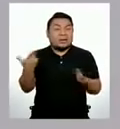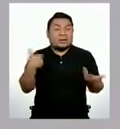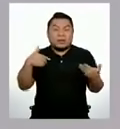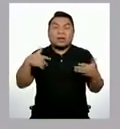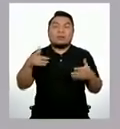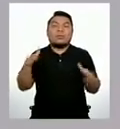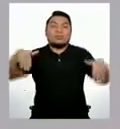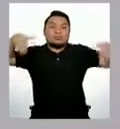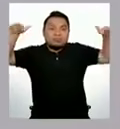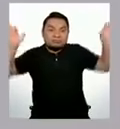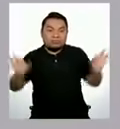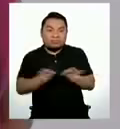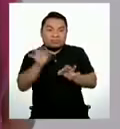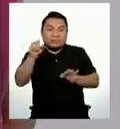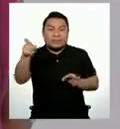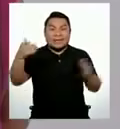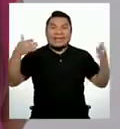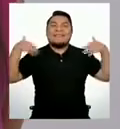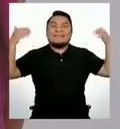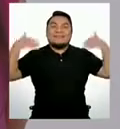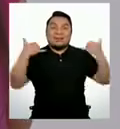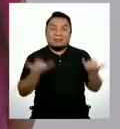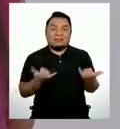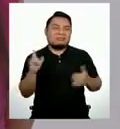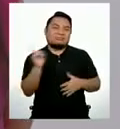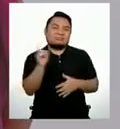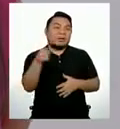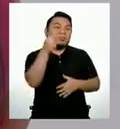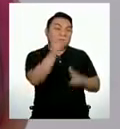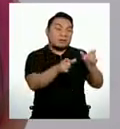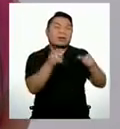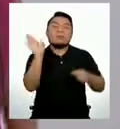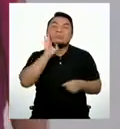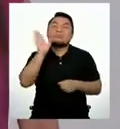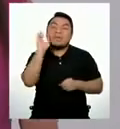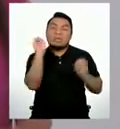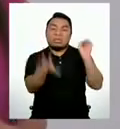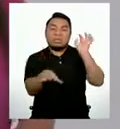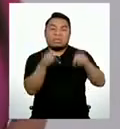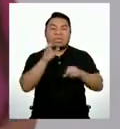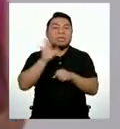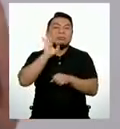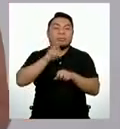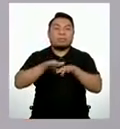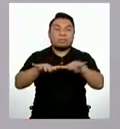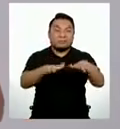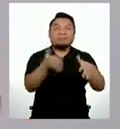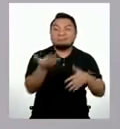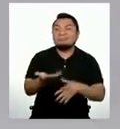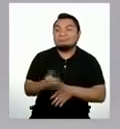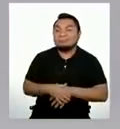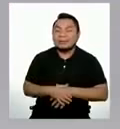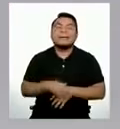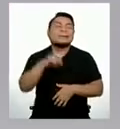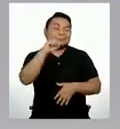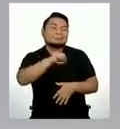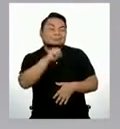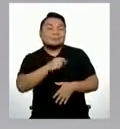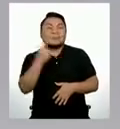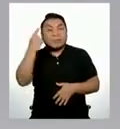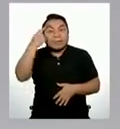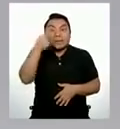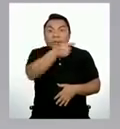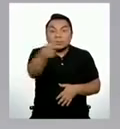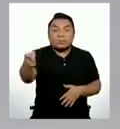contento. El río Amazonas también ha sido víctima de la contaminación. Así es. Y espero que los chicos y